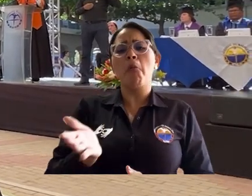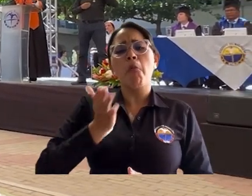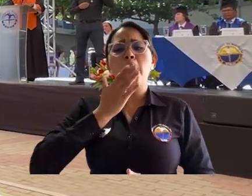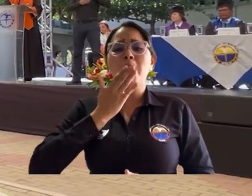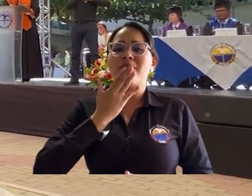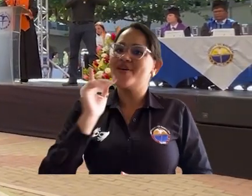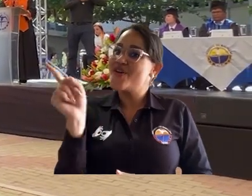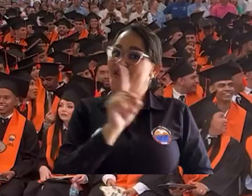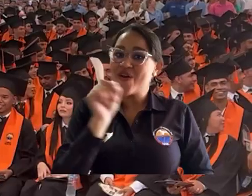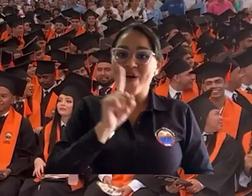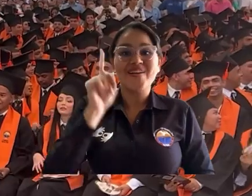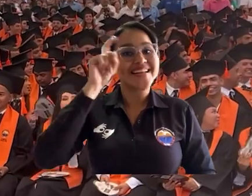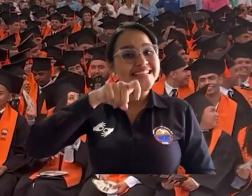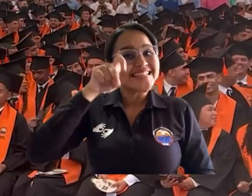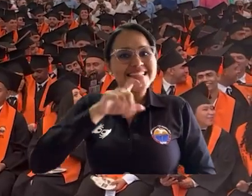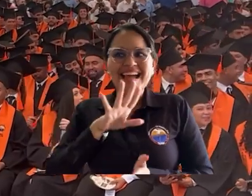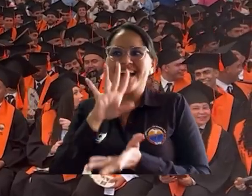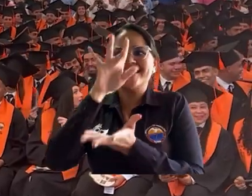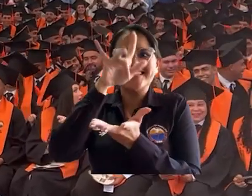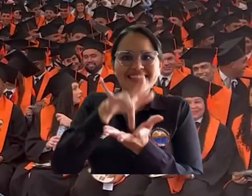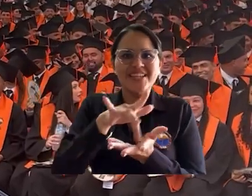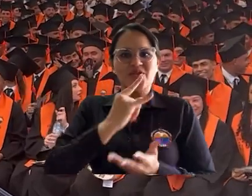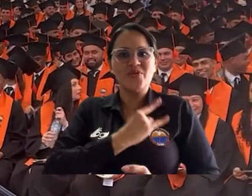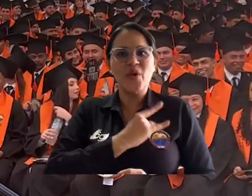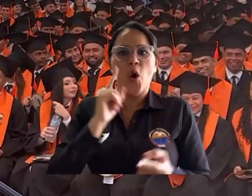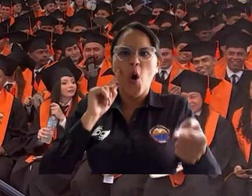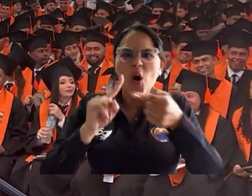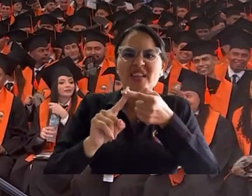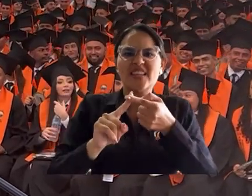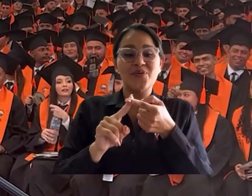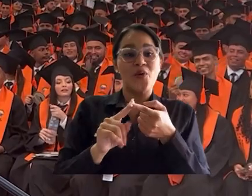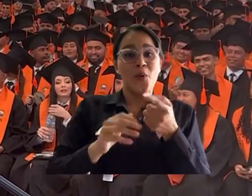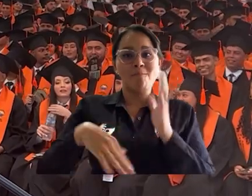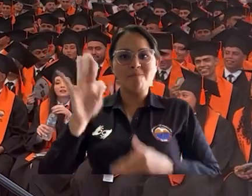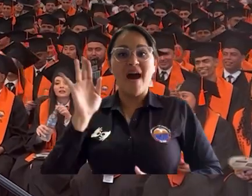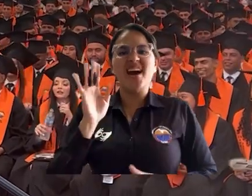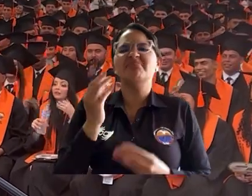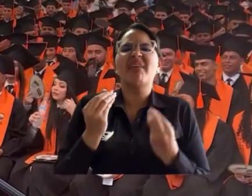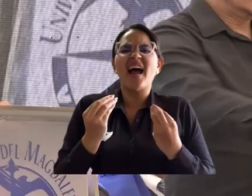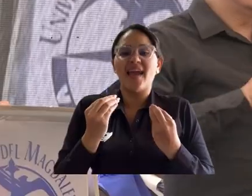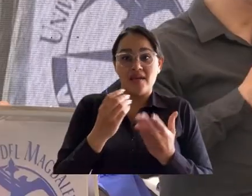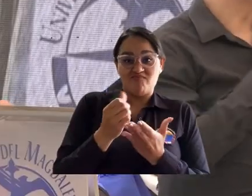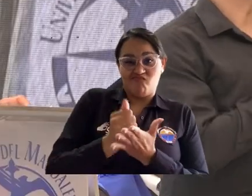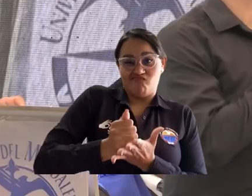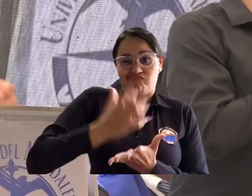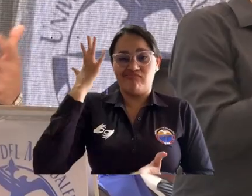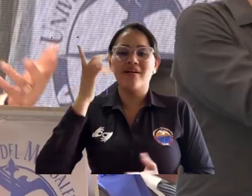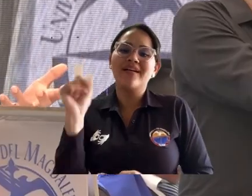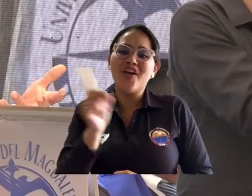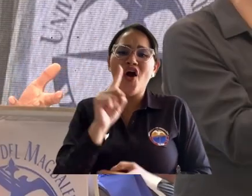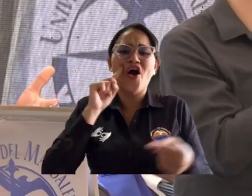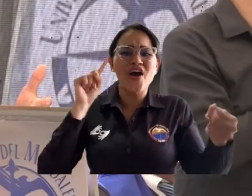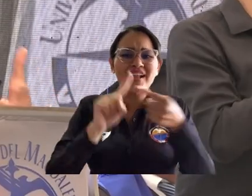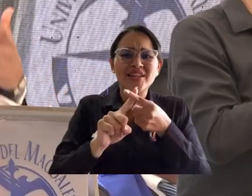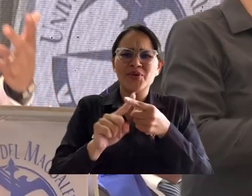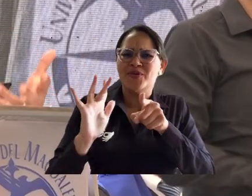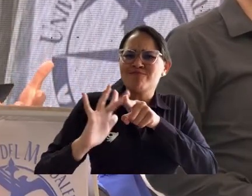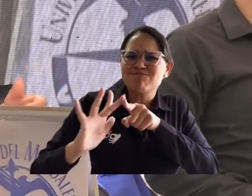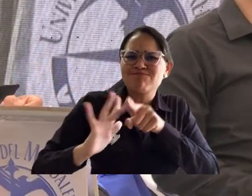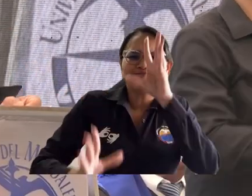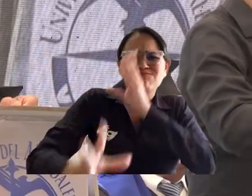con lo que saben. La gente no viene a la universidad a aspirar a tener un título para volverse rico. No, la gente viene a la universidad